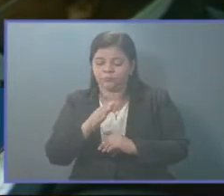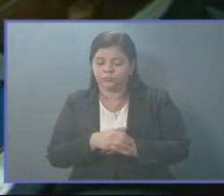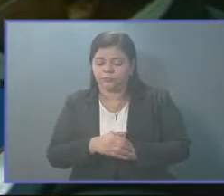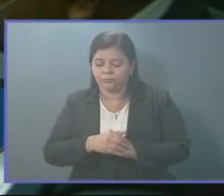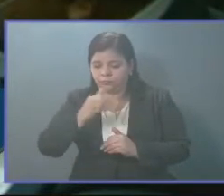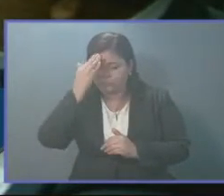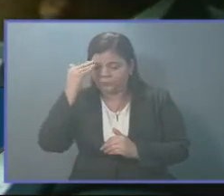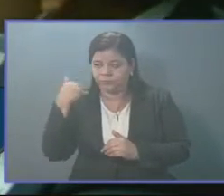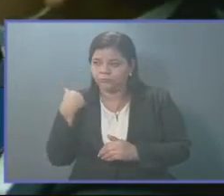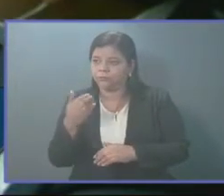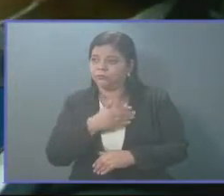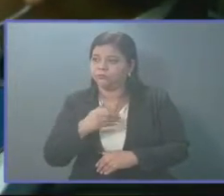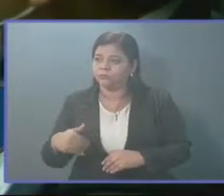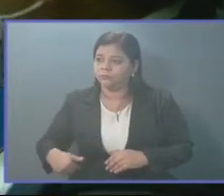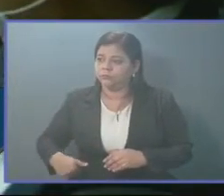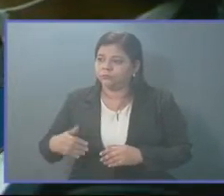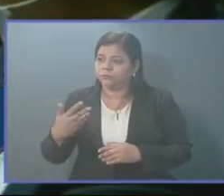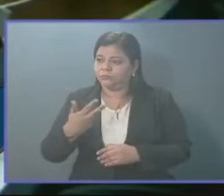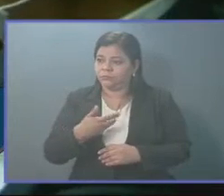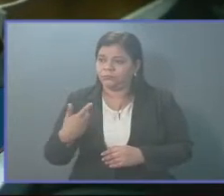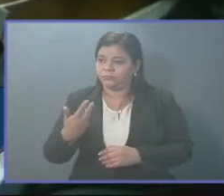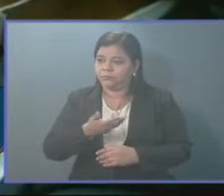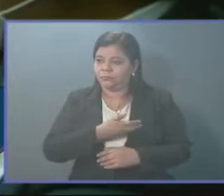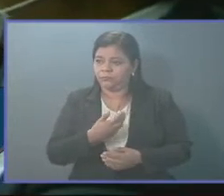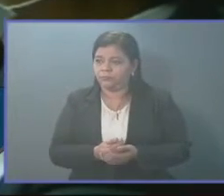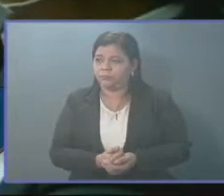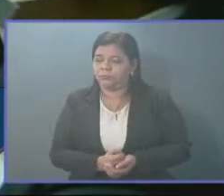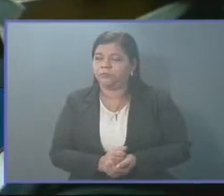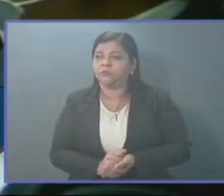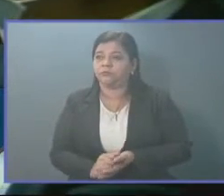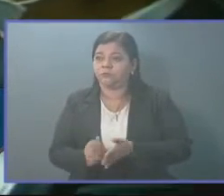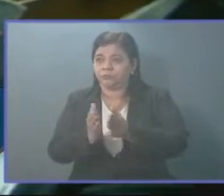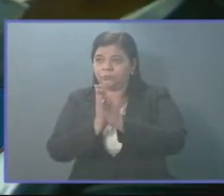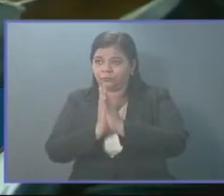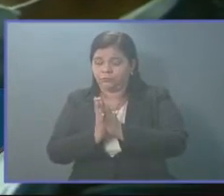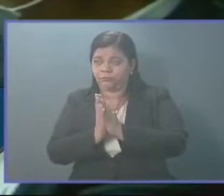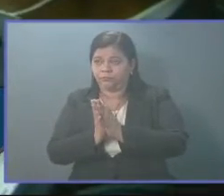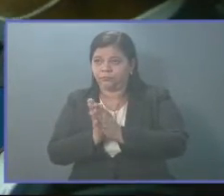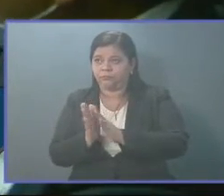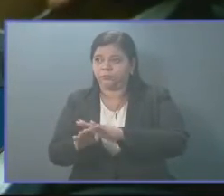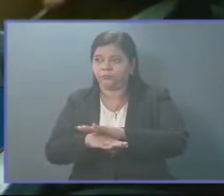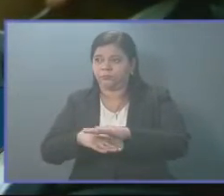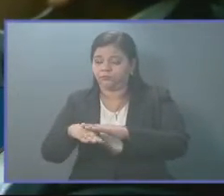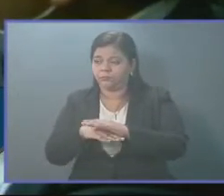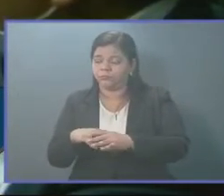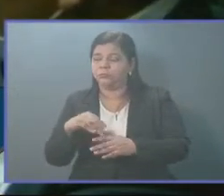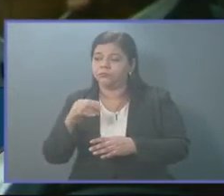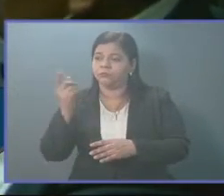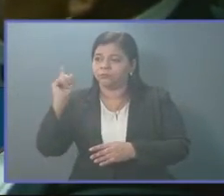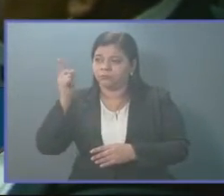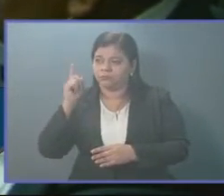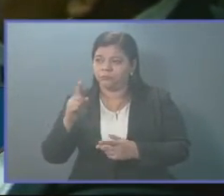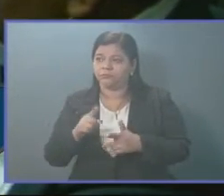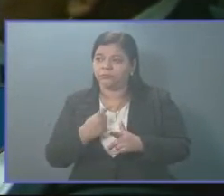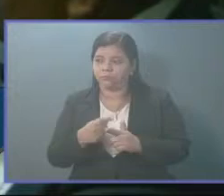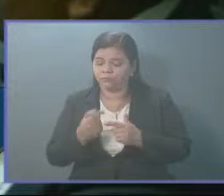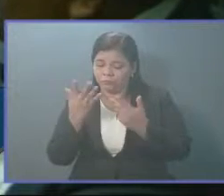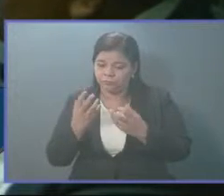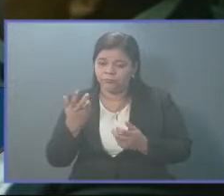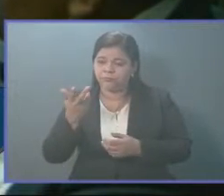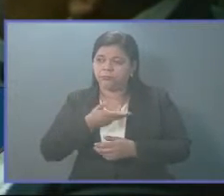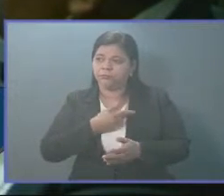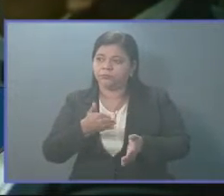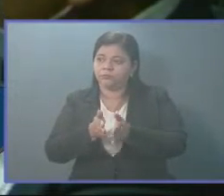de que ya la petición es de bases magisteriales. Nosotros también quisiéramos